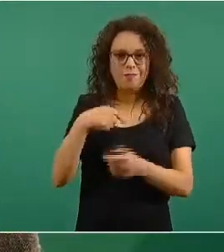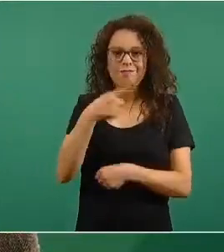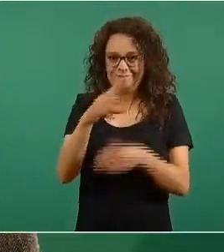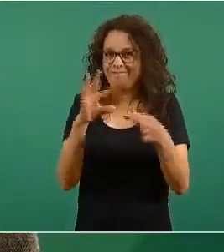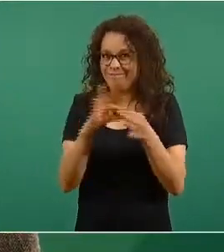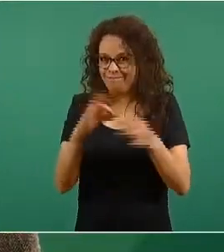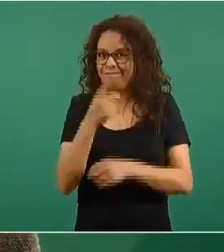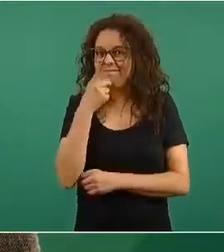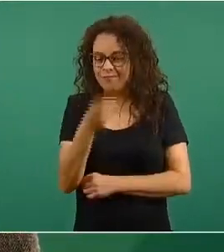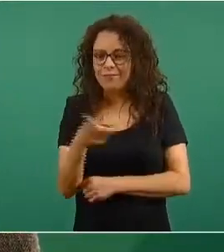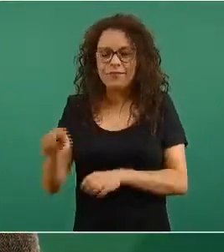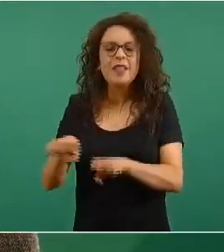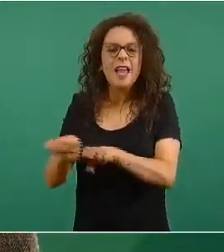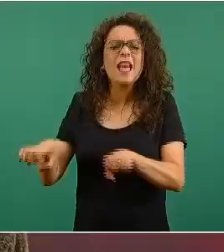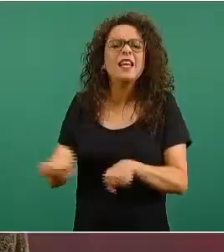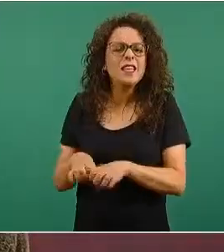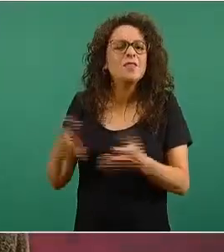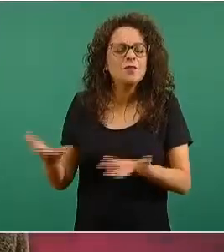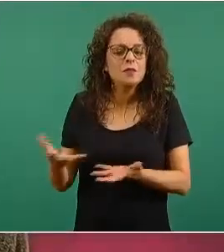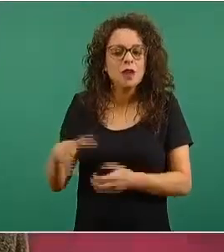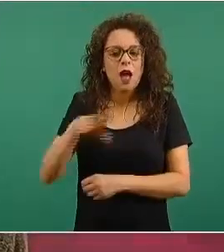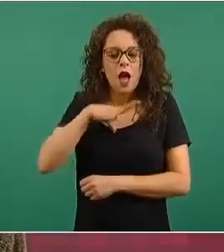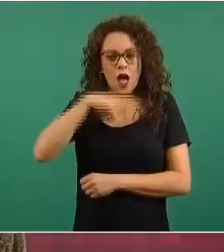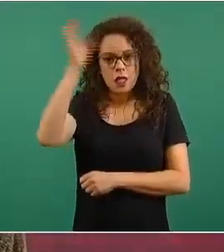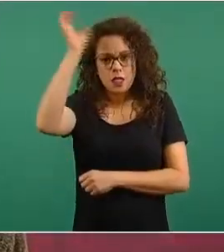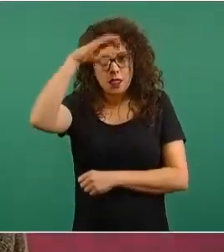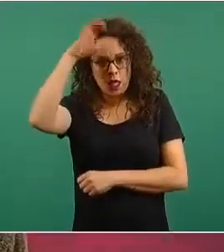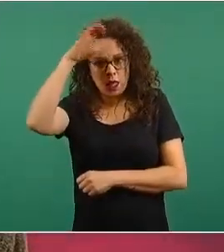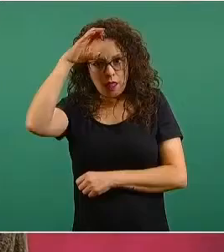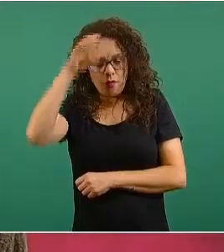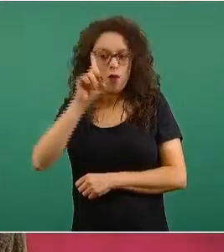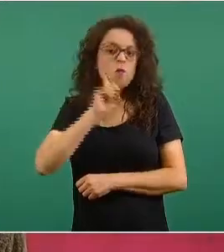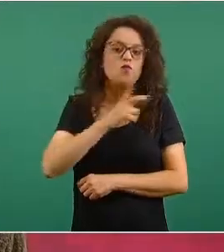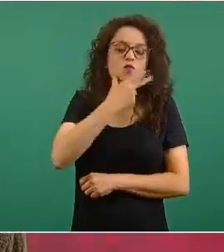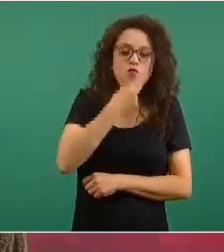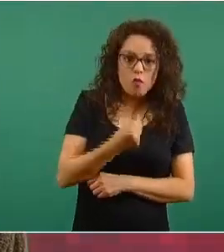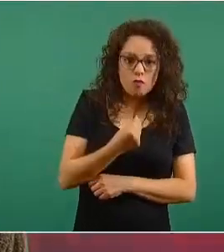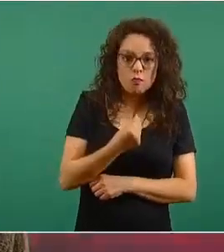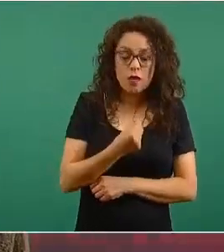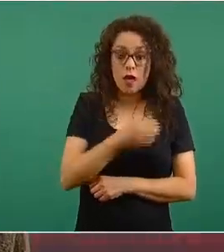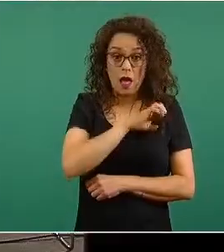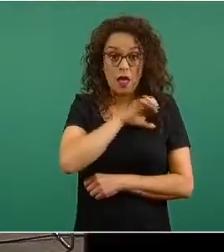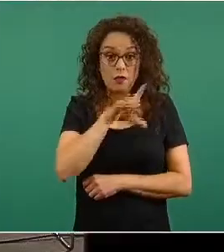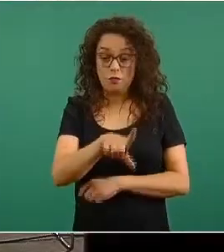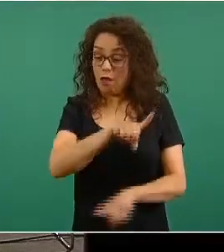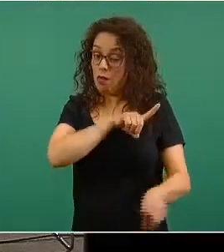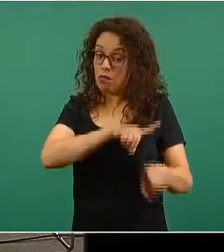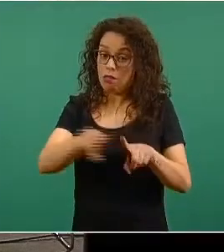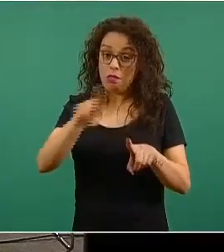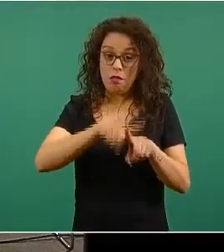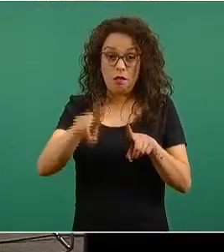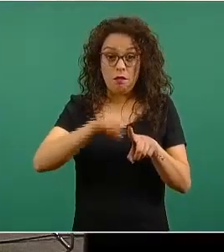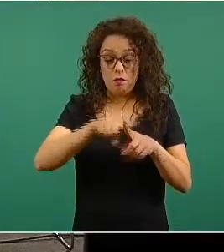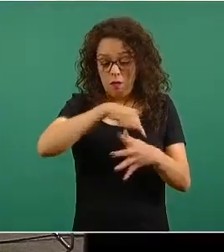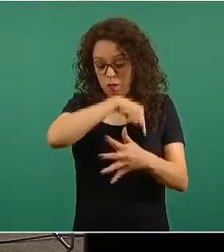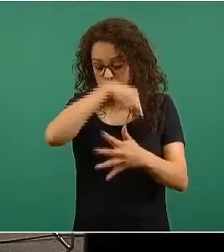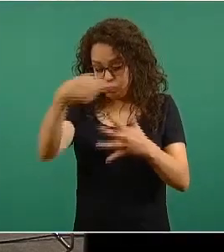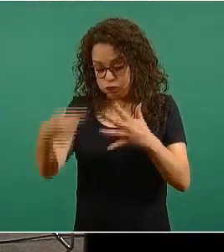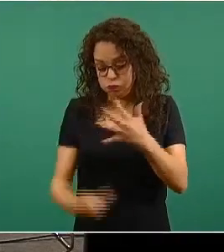un grupo conformado por científicas y científicos y especialistas en distintos campos de la